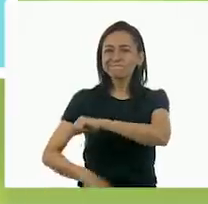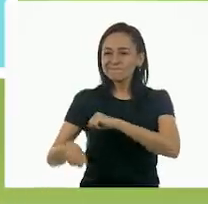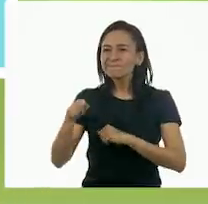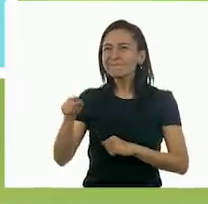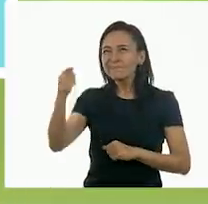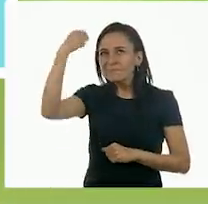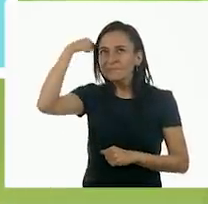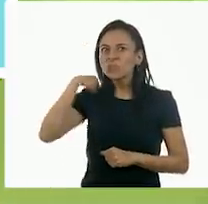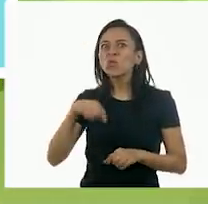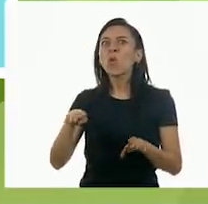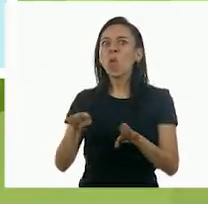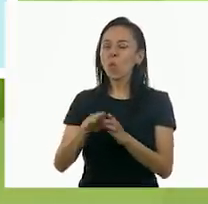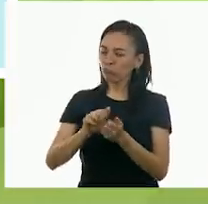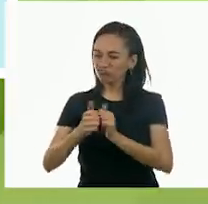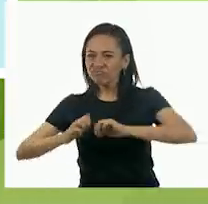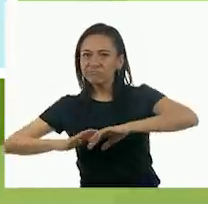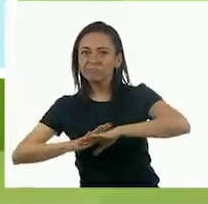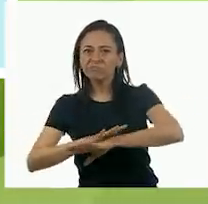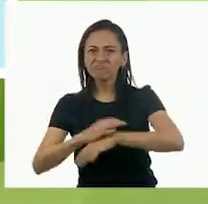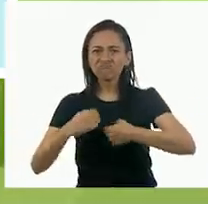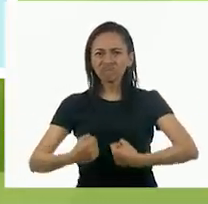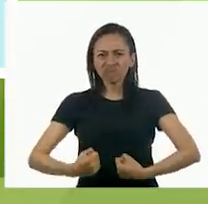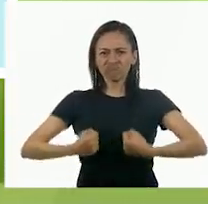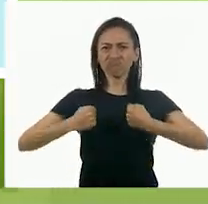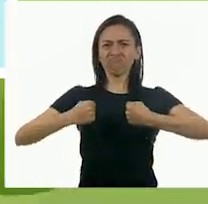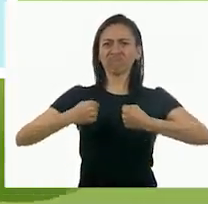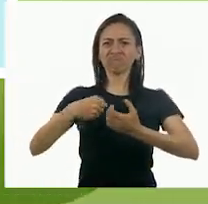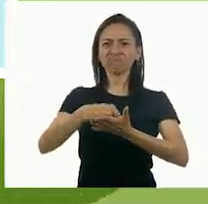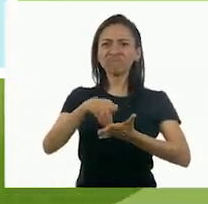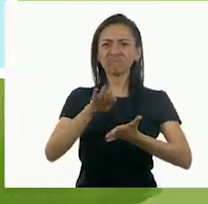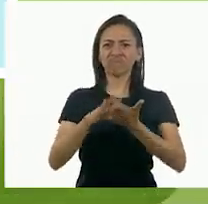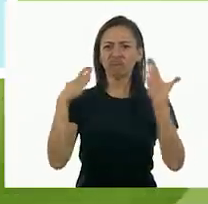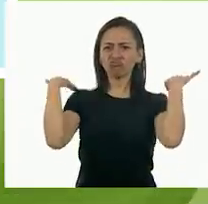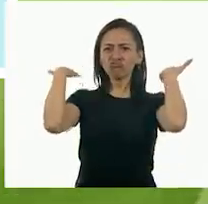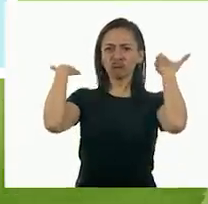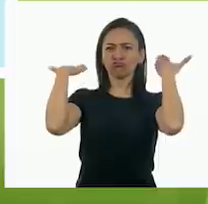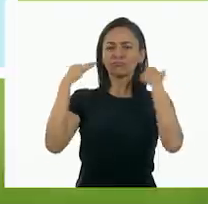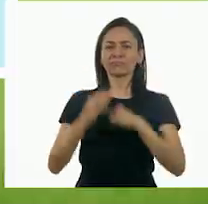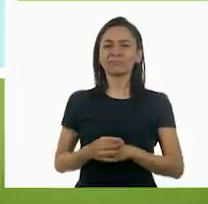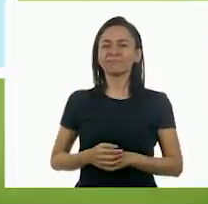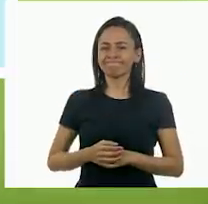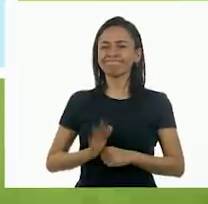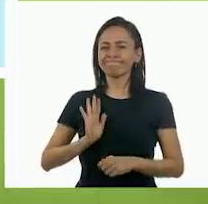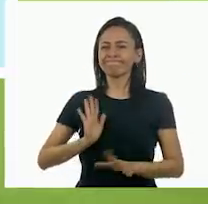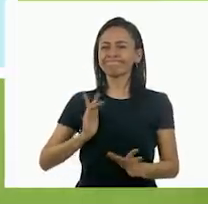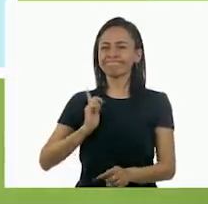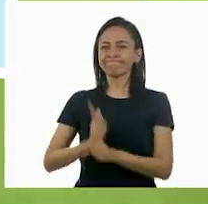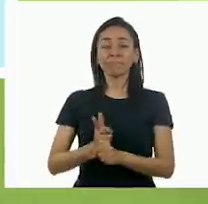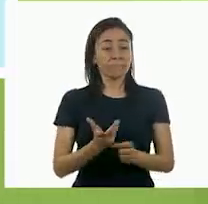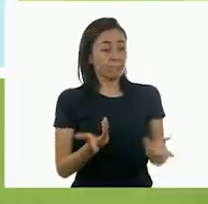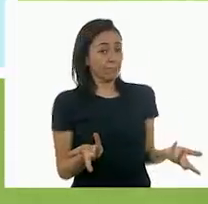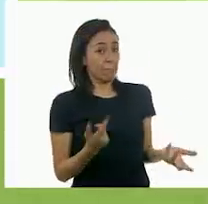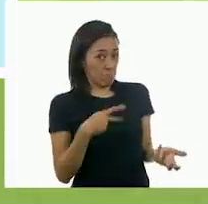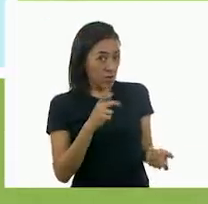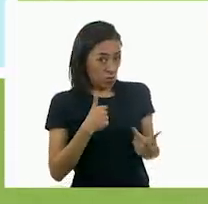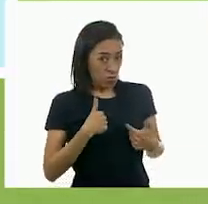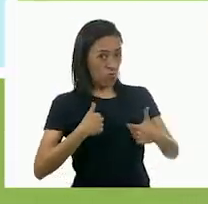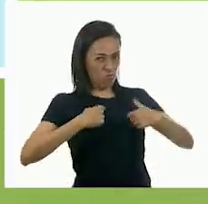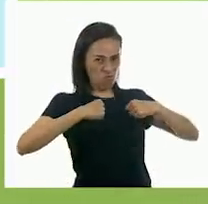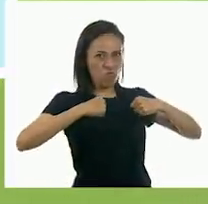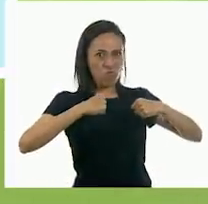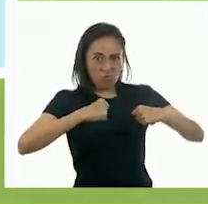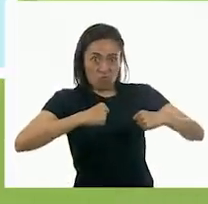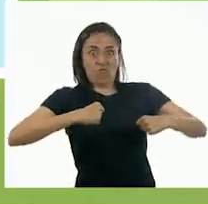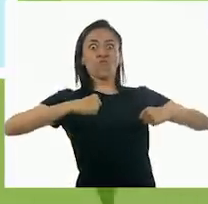¿Para ser un superhéroe? Sí, pero para ser un superhéroe, mi secreto es